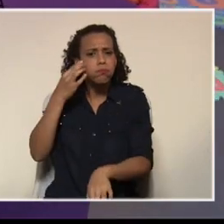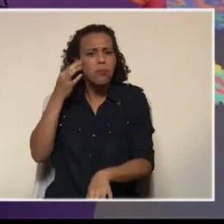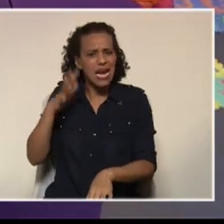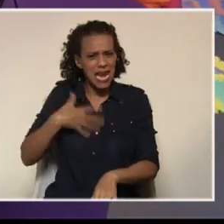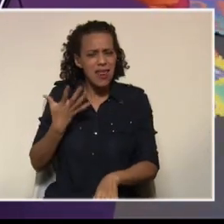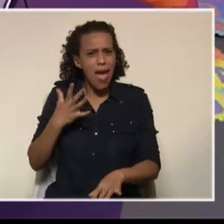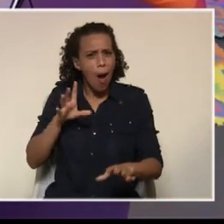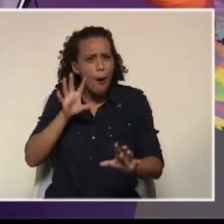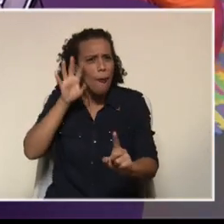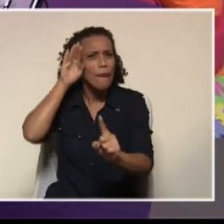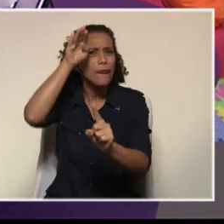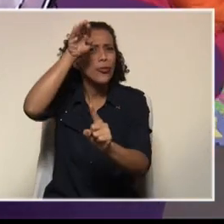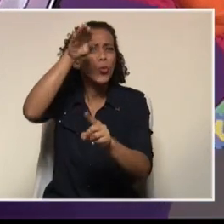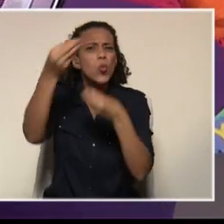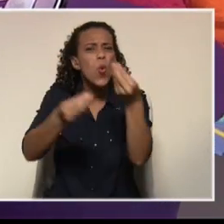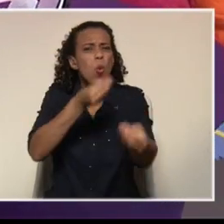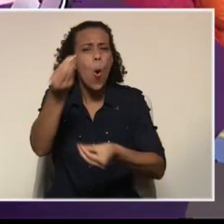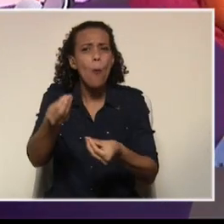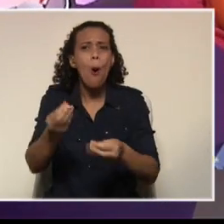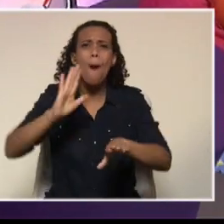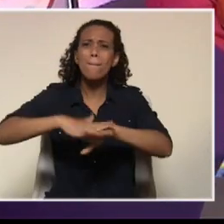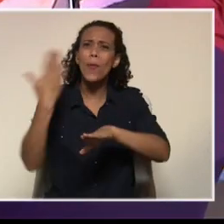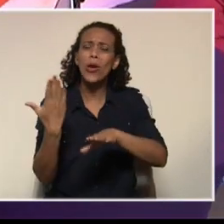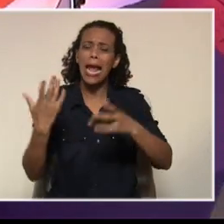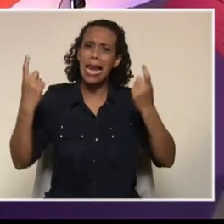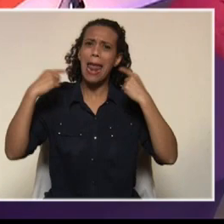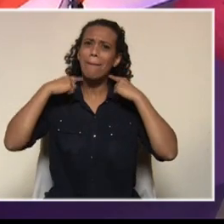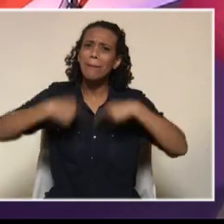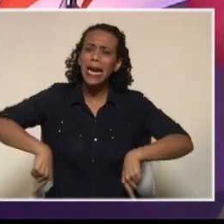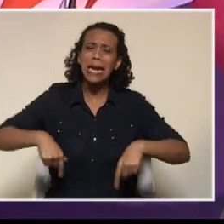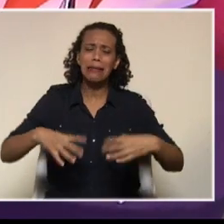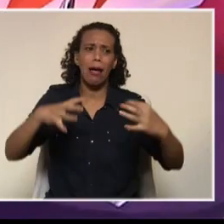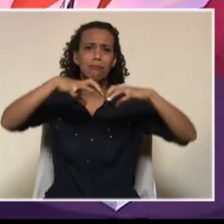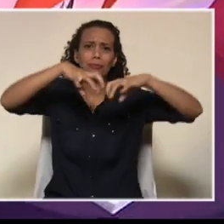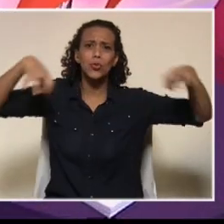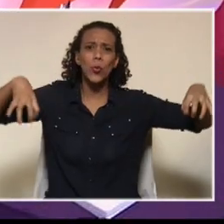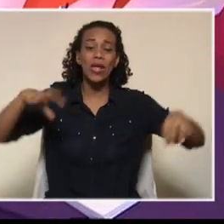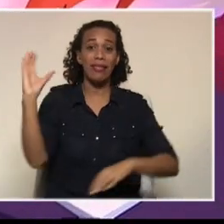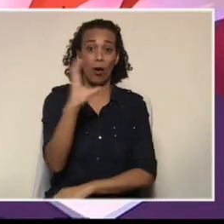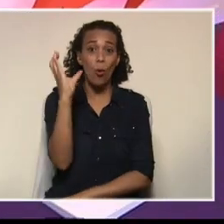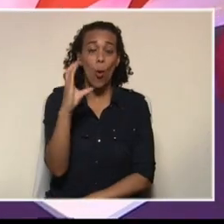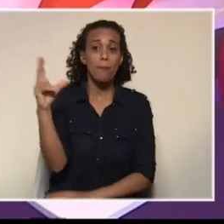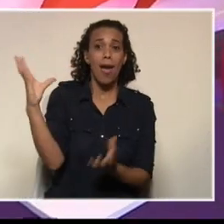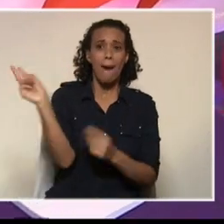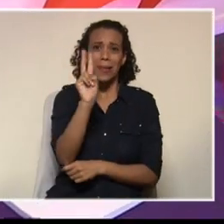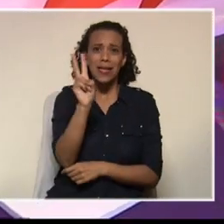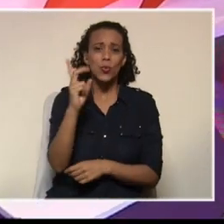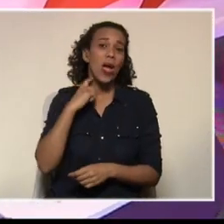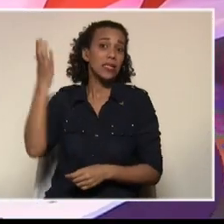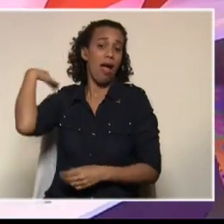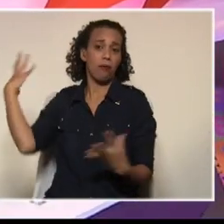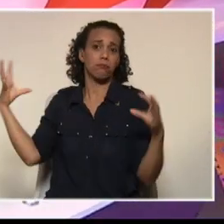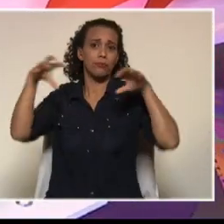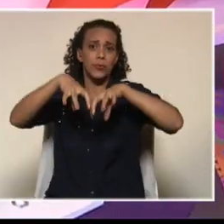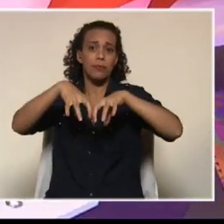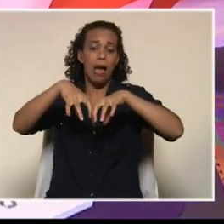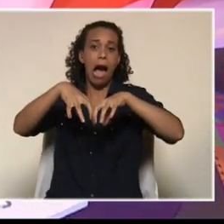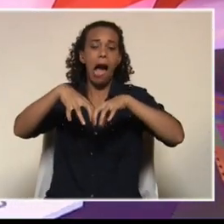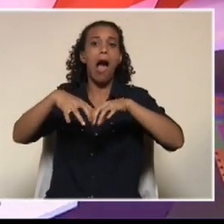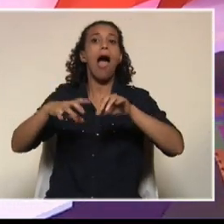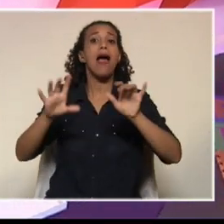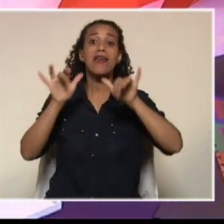quería proyectar cuáles eran las causas de la pérdida de la Segunda República. De la misma manera, la imprenta,